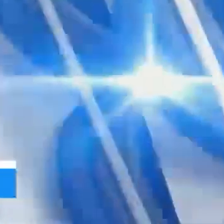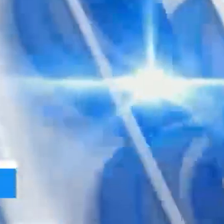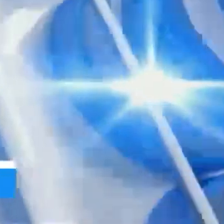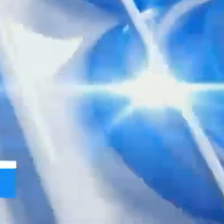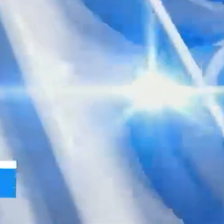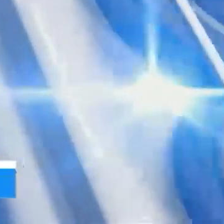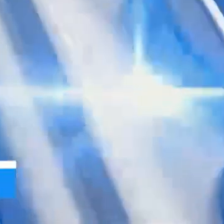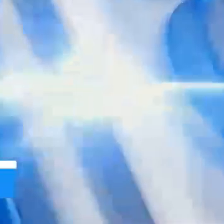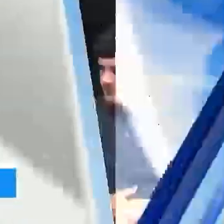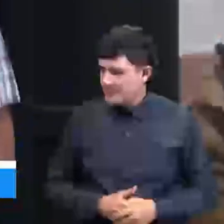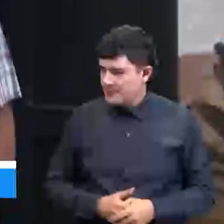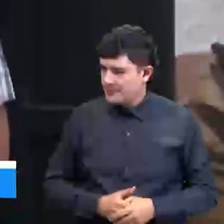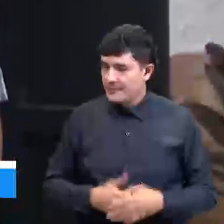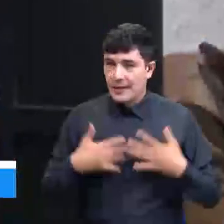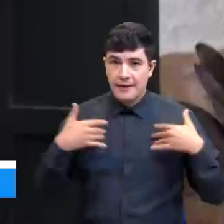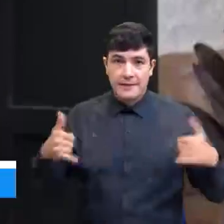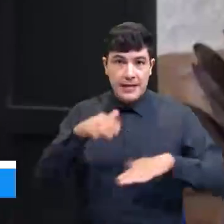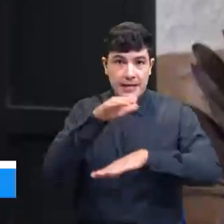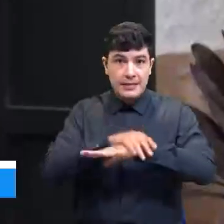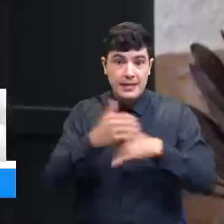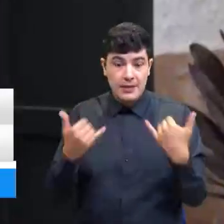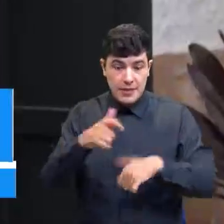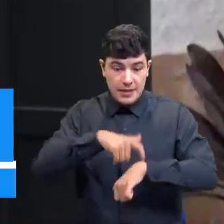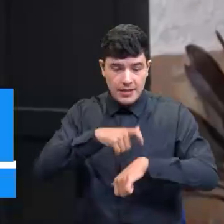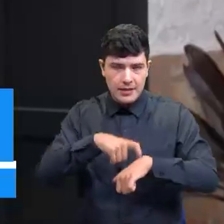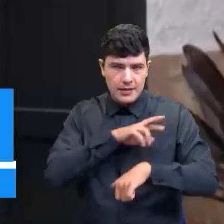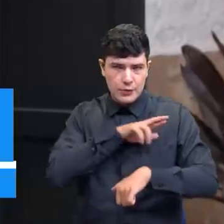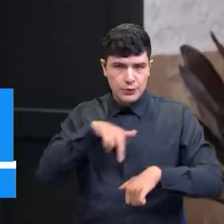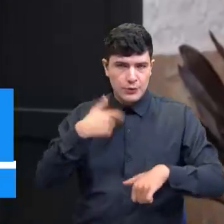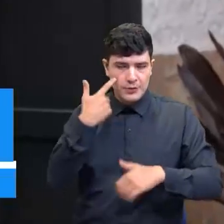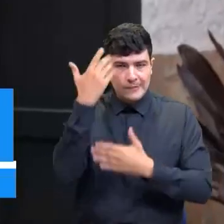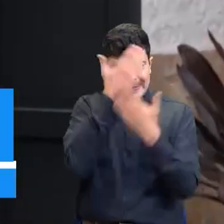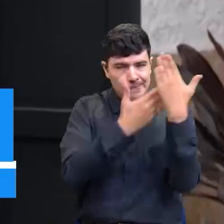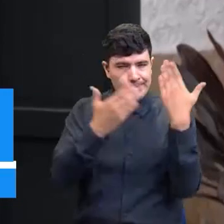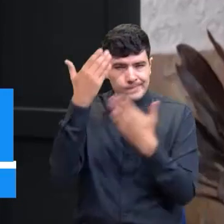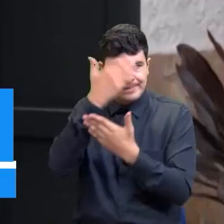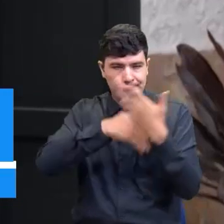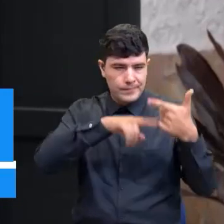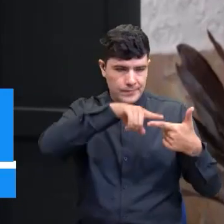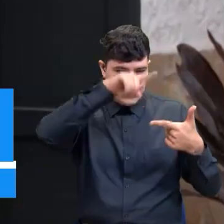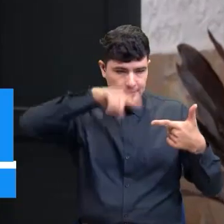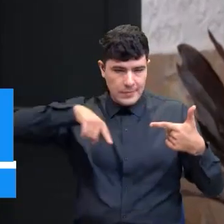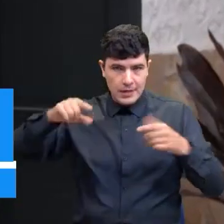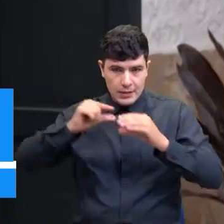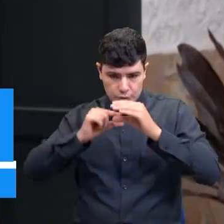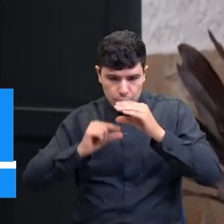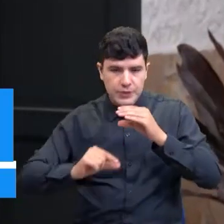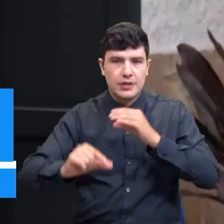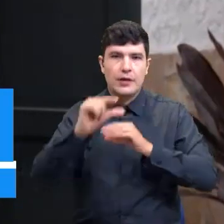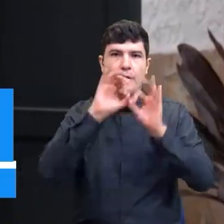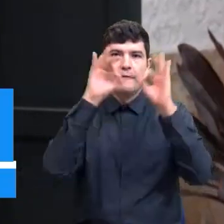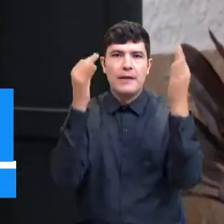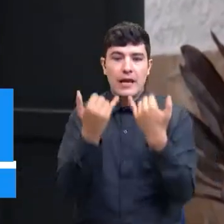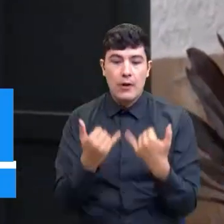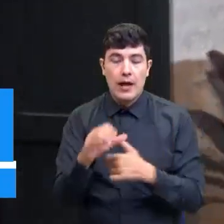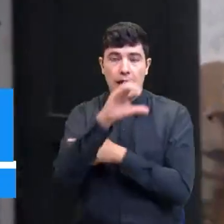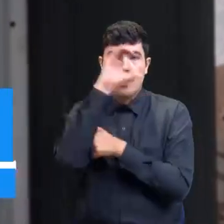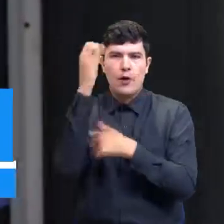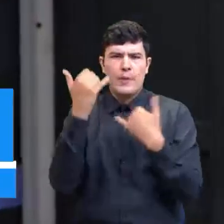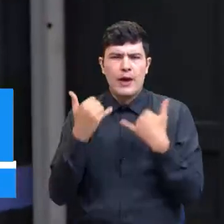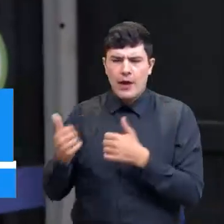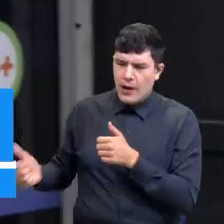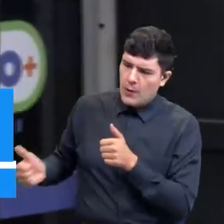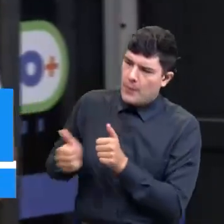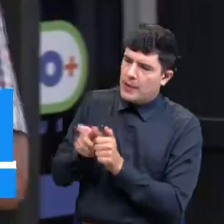Hola qué tal una feliz tarde pues a esta hora precisamente para analizar todas estas cifras de los subsidios familiares en Colombia me acompaña el superintendente